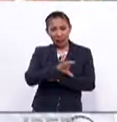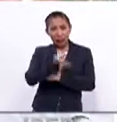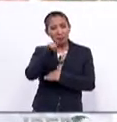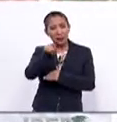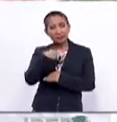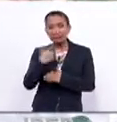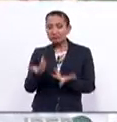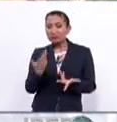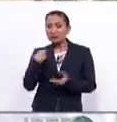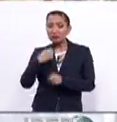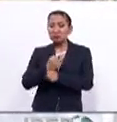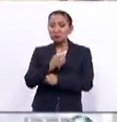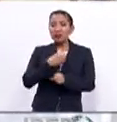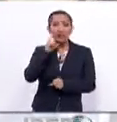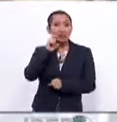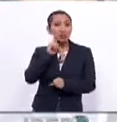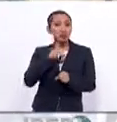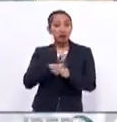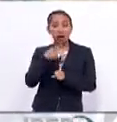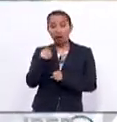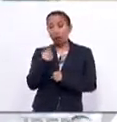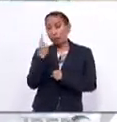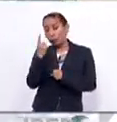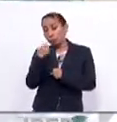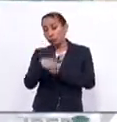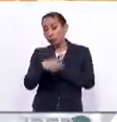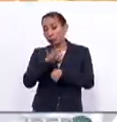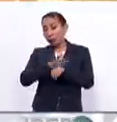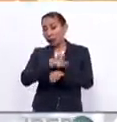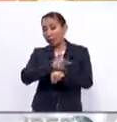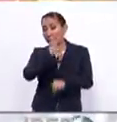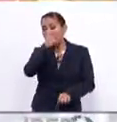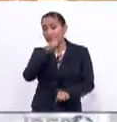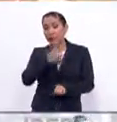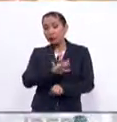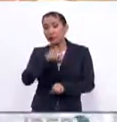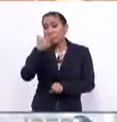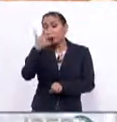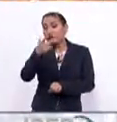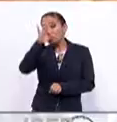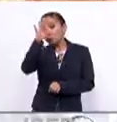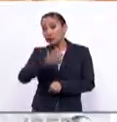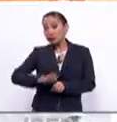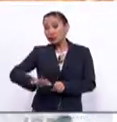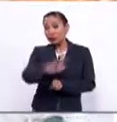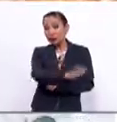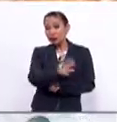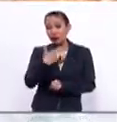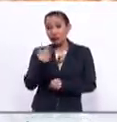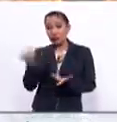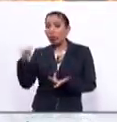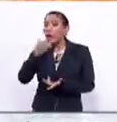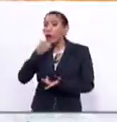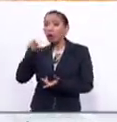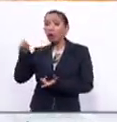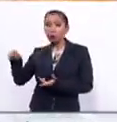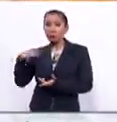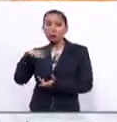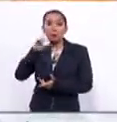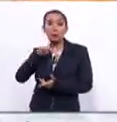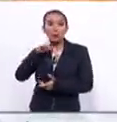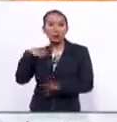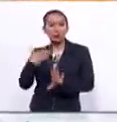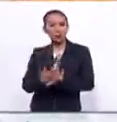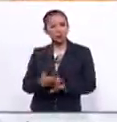fueron explotadas sexualmente. Quizá uno de los datos más graves es que 58% de los transgresores fueron también